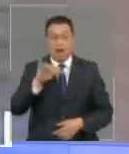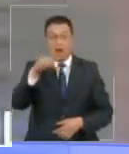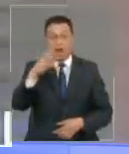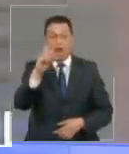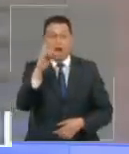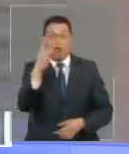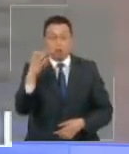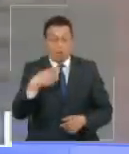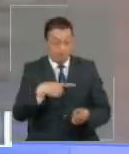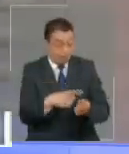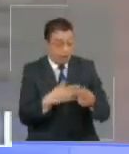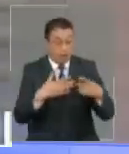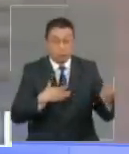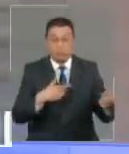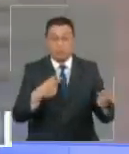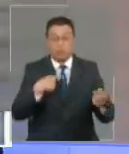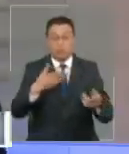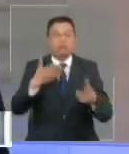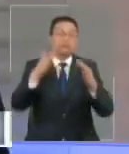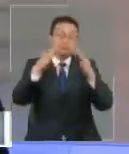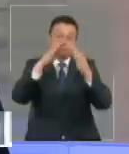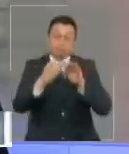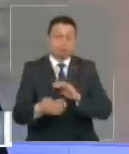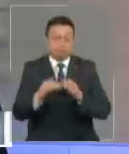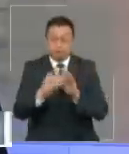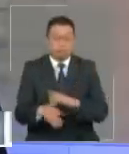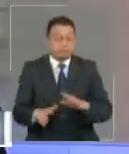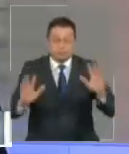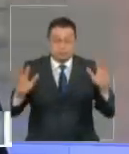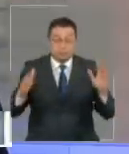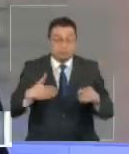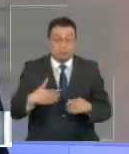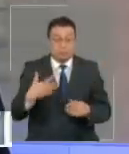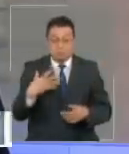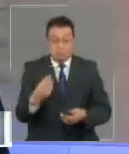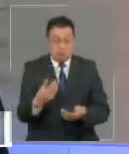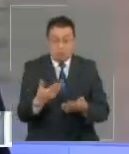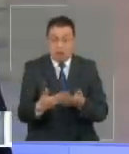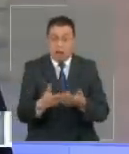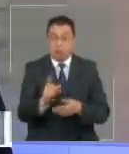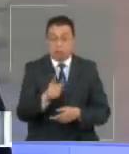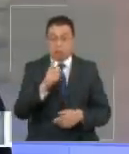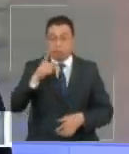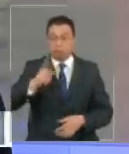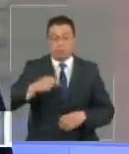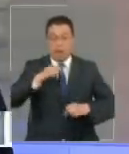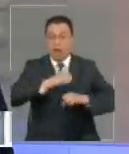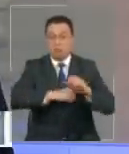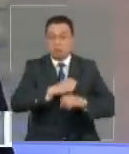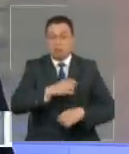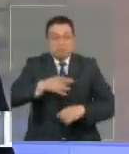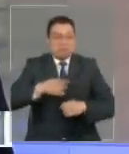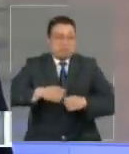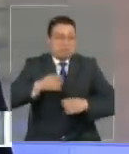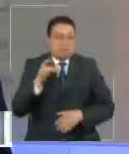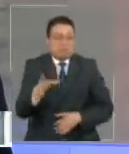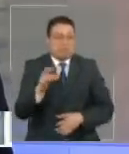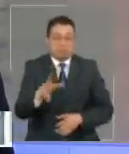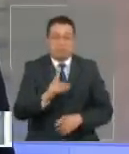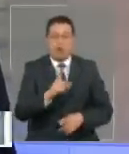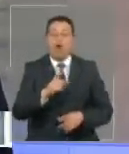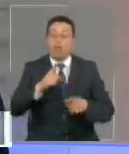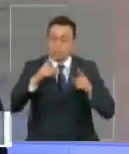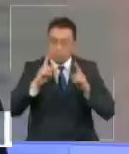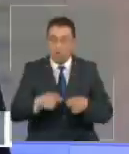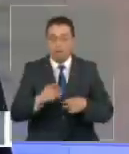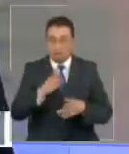demolición, y han tenido que demoler. Entonces no nos va a temblar la mano cuando los empresarios que son inescrupulosos no hagan lo que tienen que